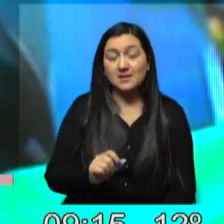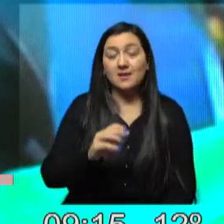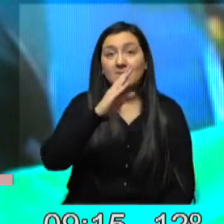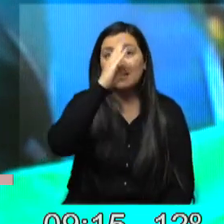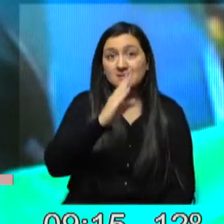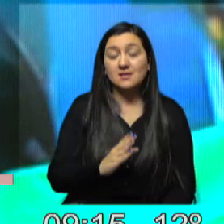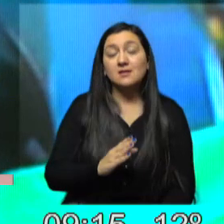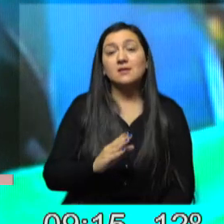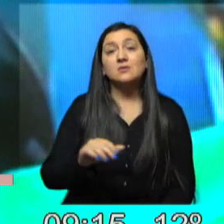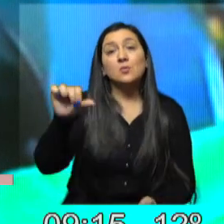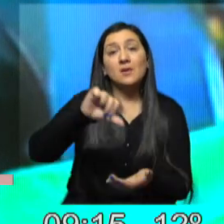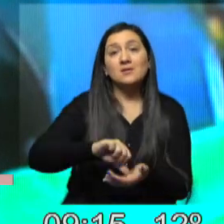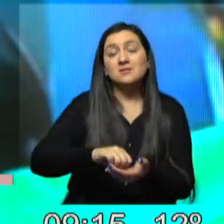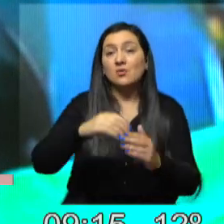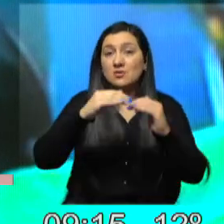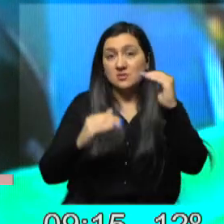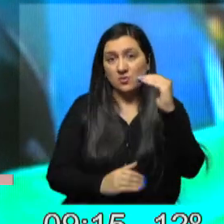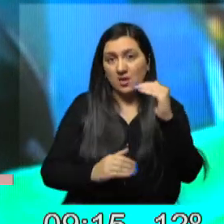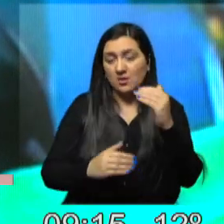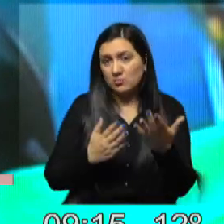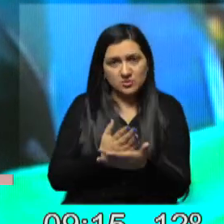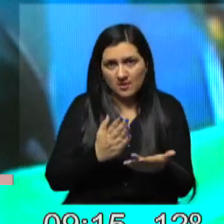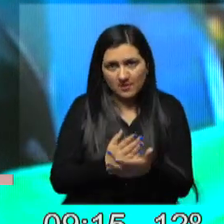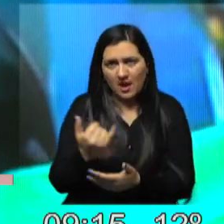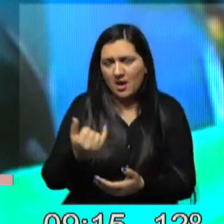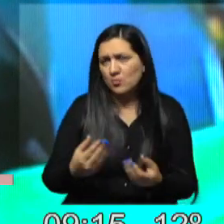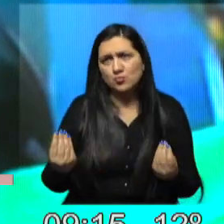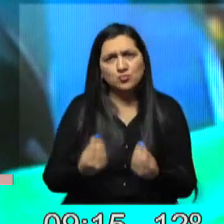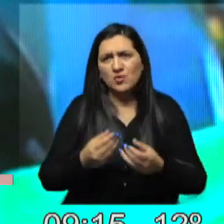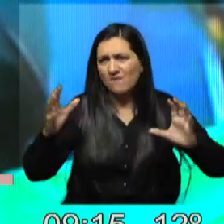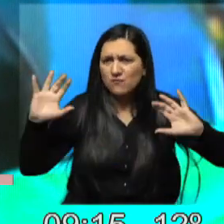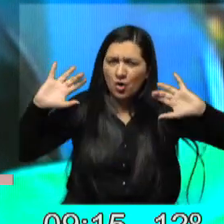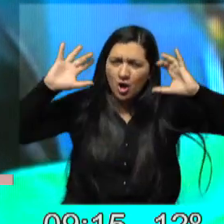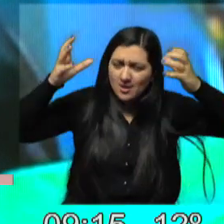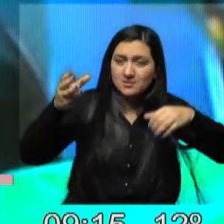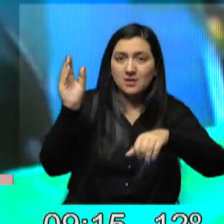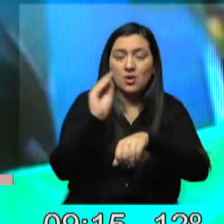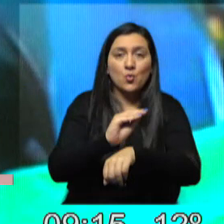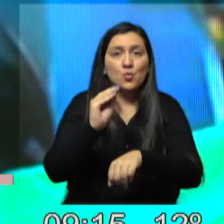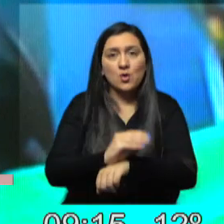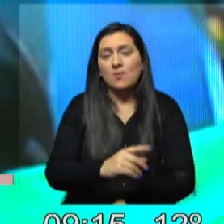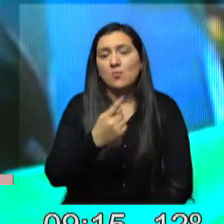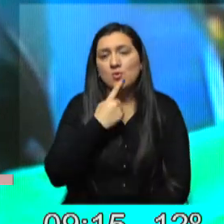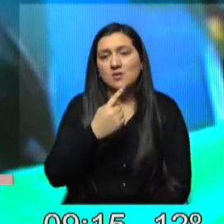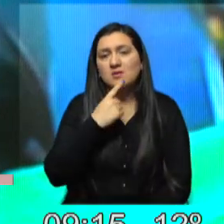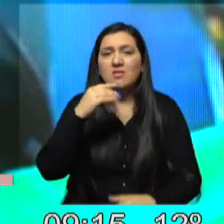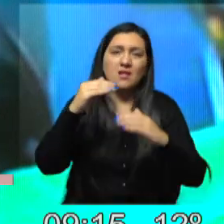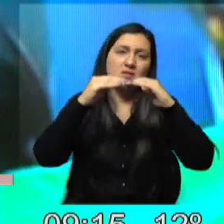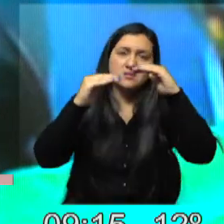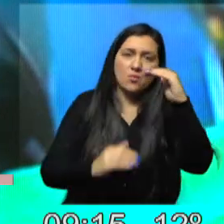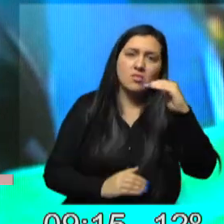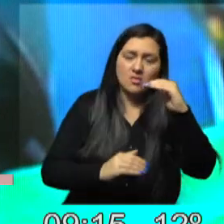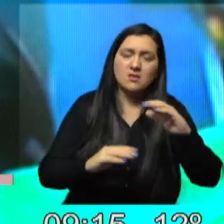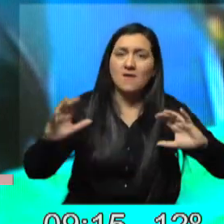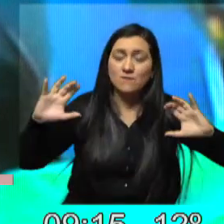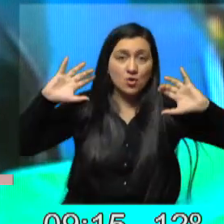siempre, con muchísima violencia, con una cultura política de la desigualdad y la violencia